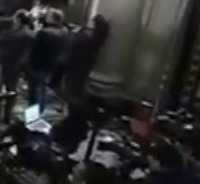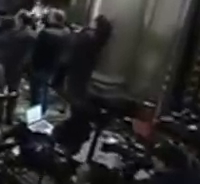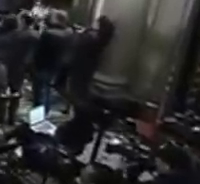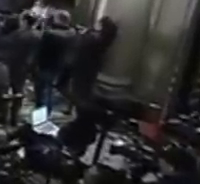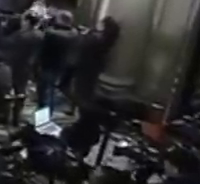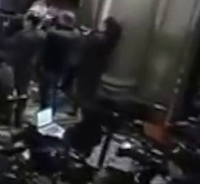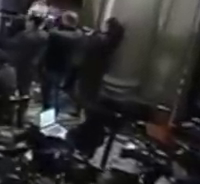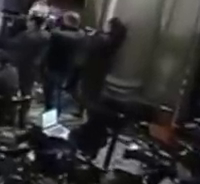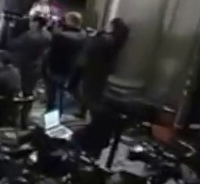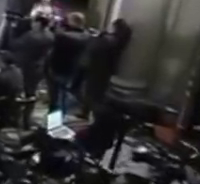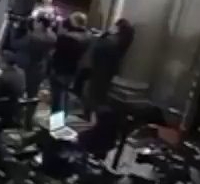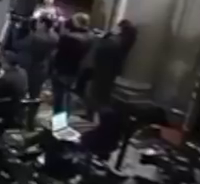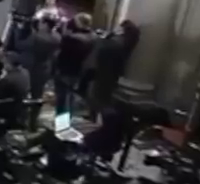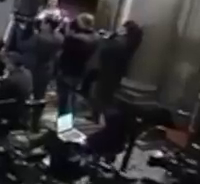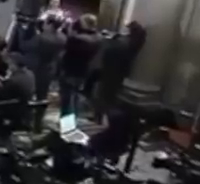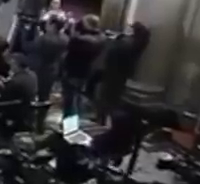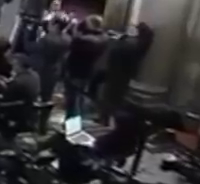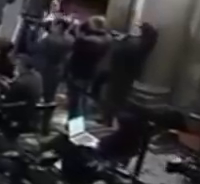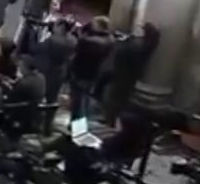Vamos a informarles